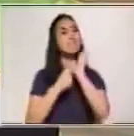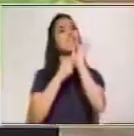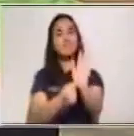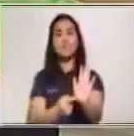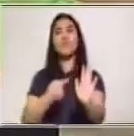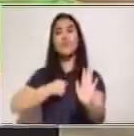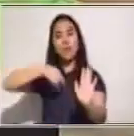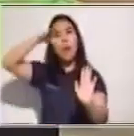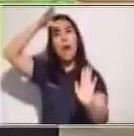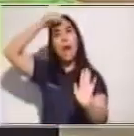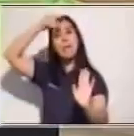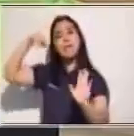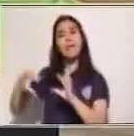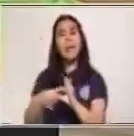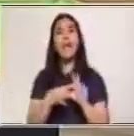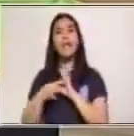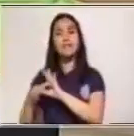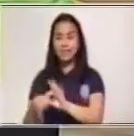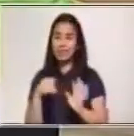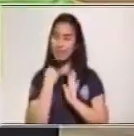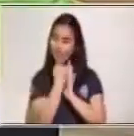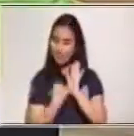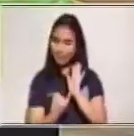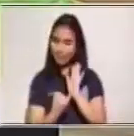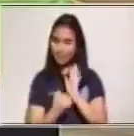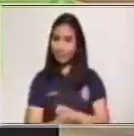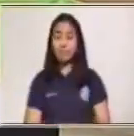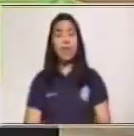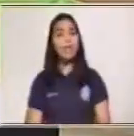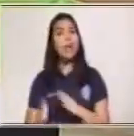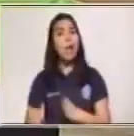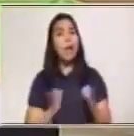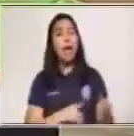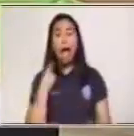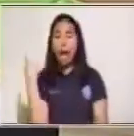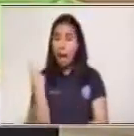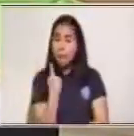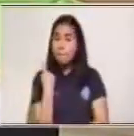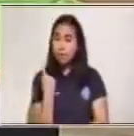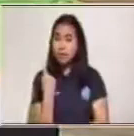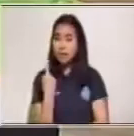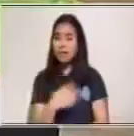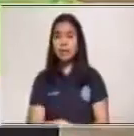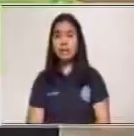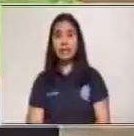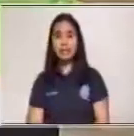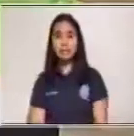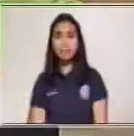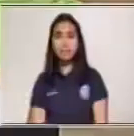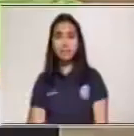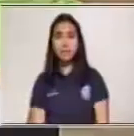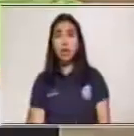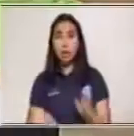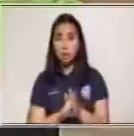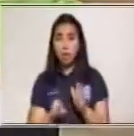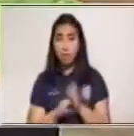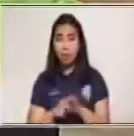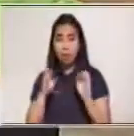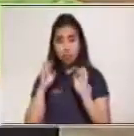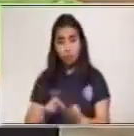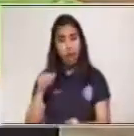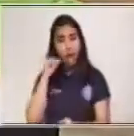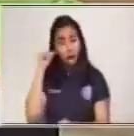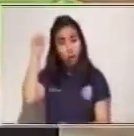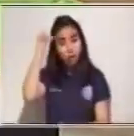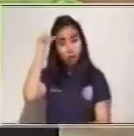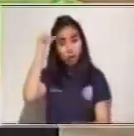sobre organizadores gráficos. Algo importante también es que con el adulto o la persona que te